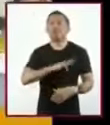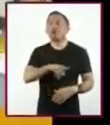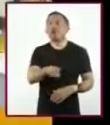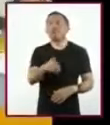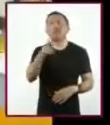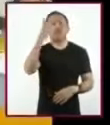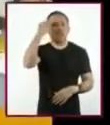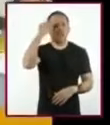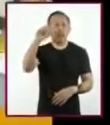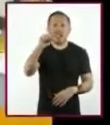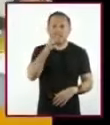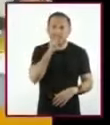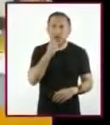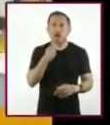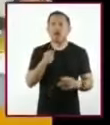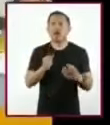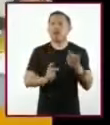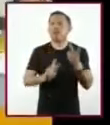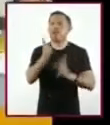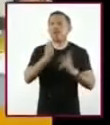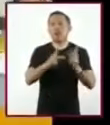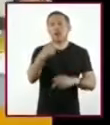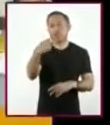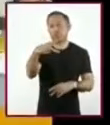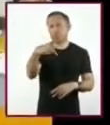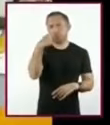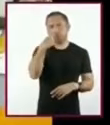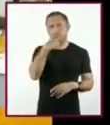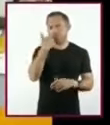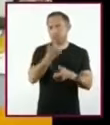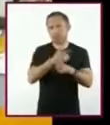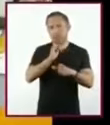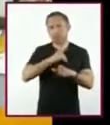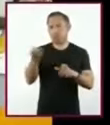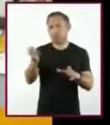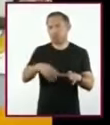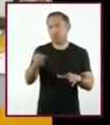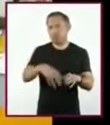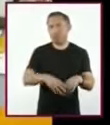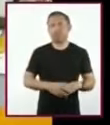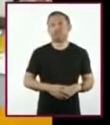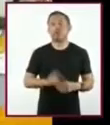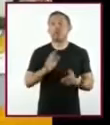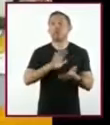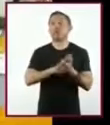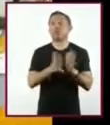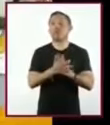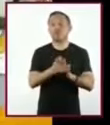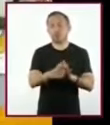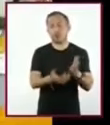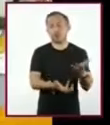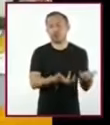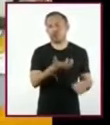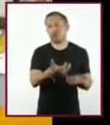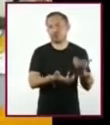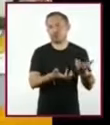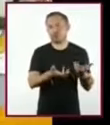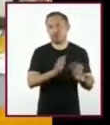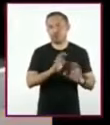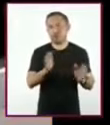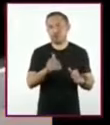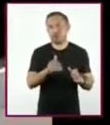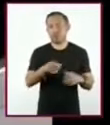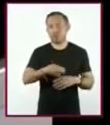ponerle diferentes vegetales que tú quieras. Caliento unas tortillitas. Aquí ya tengo bien caliente